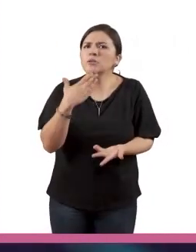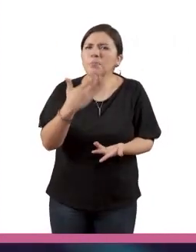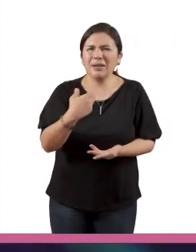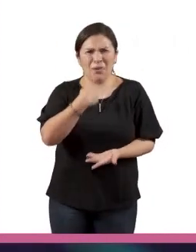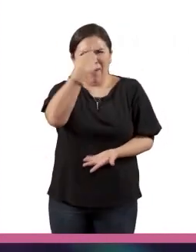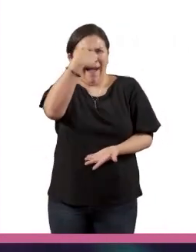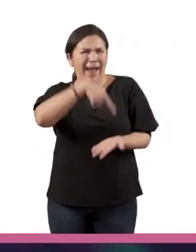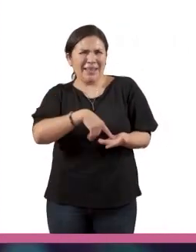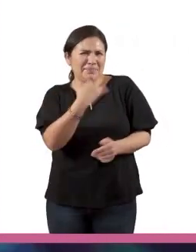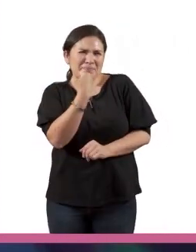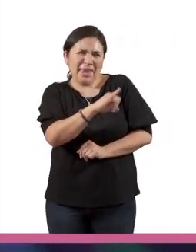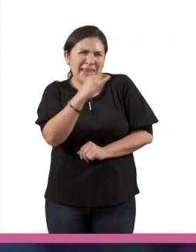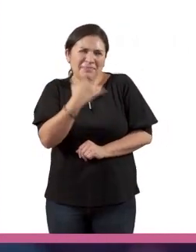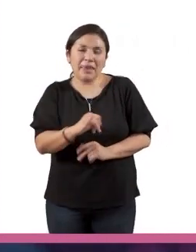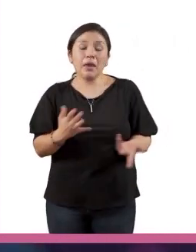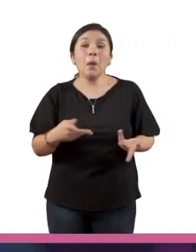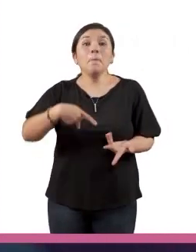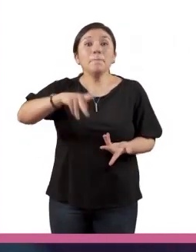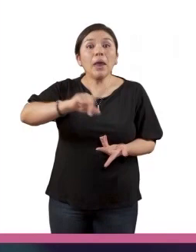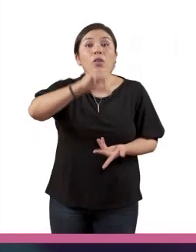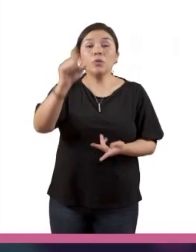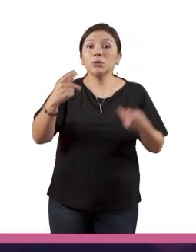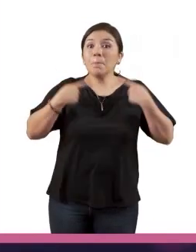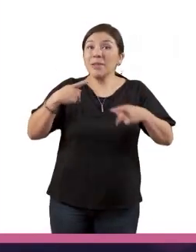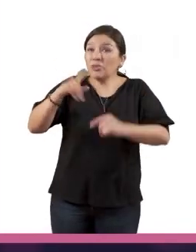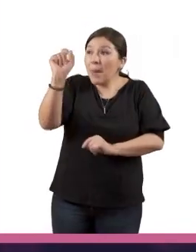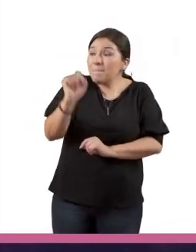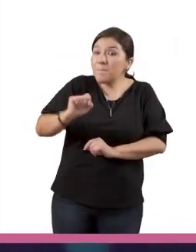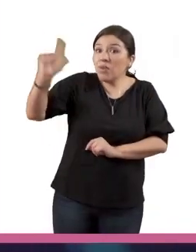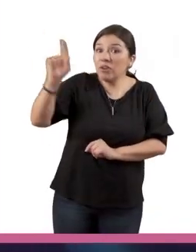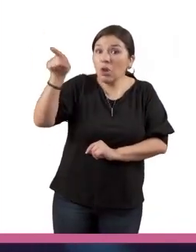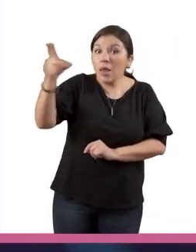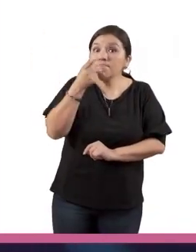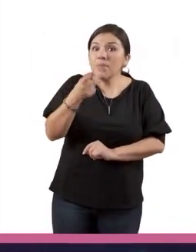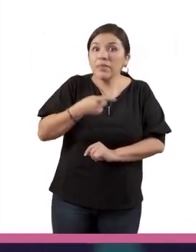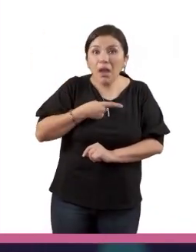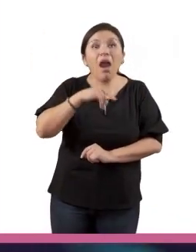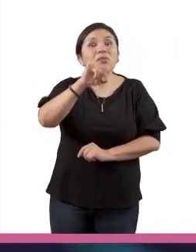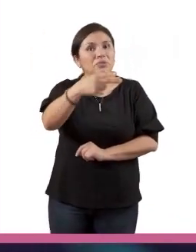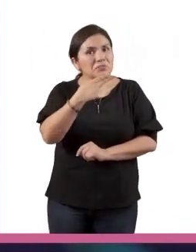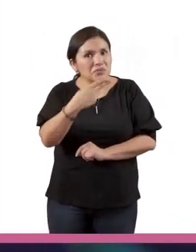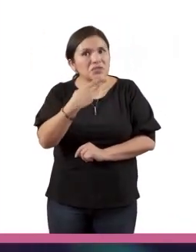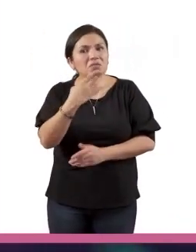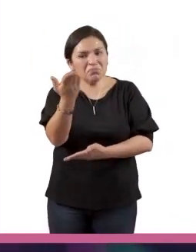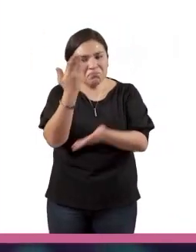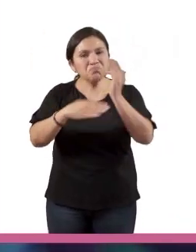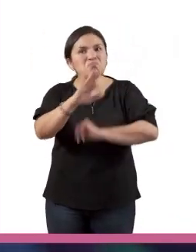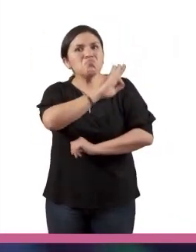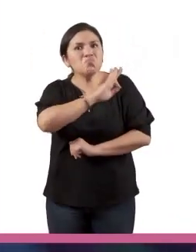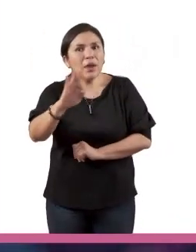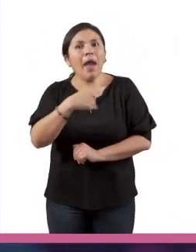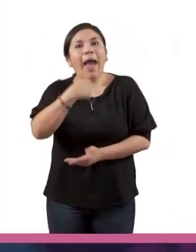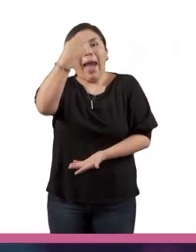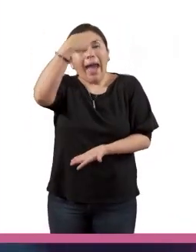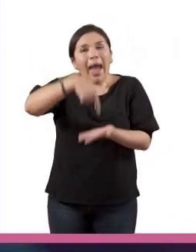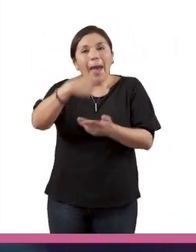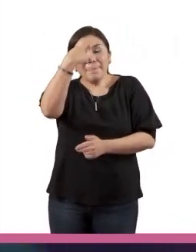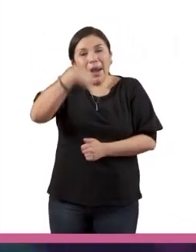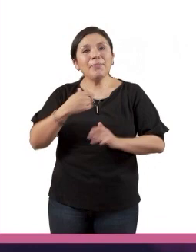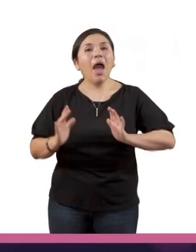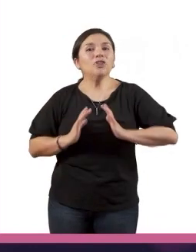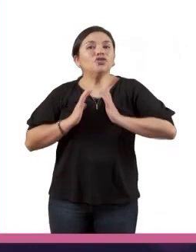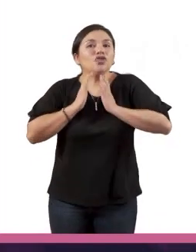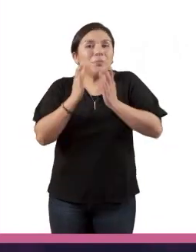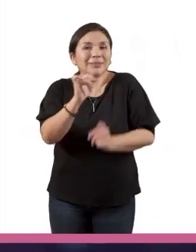me la creía, me subestimé. Pero ya que un profesional me dijo, sirves, tienes madera, uno empieza a creer en uno mismo. Entonces creo